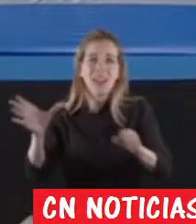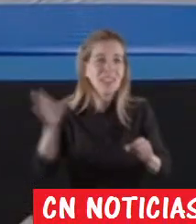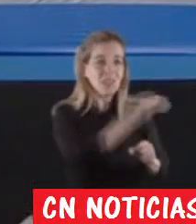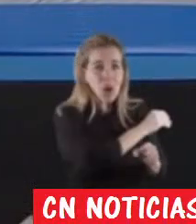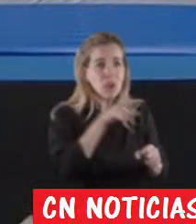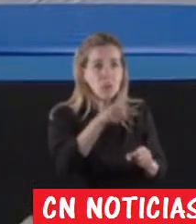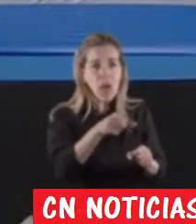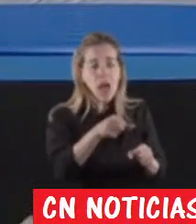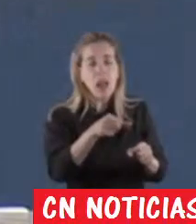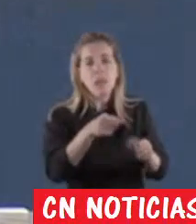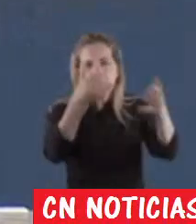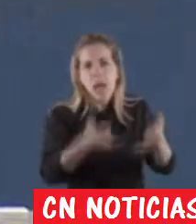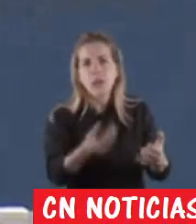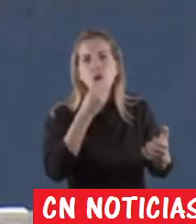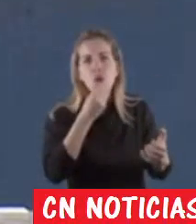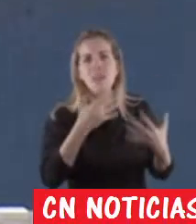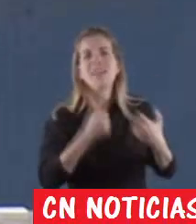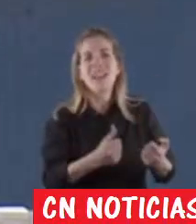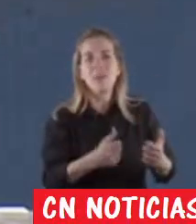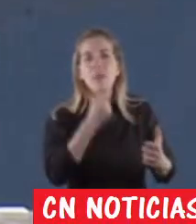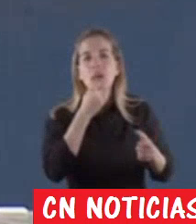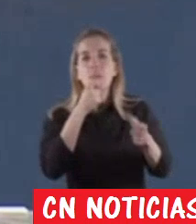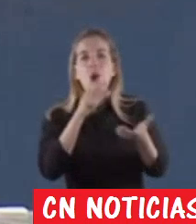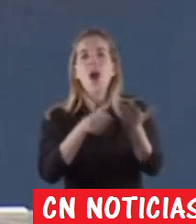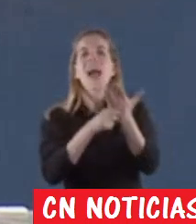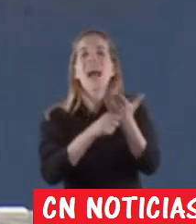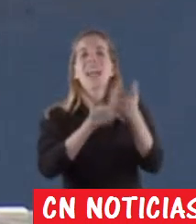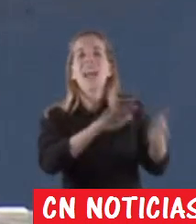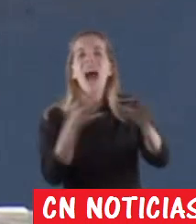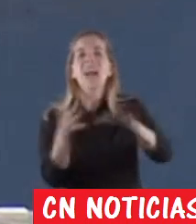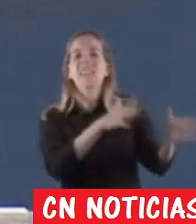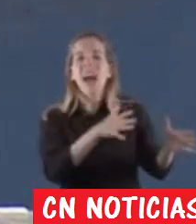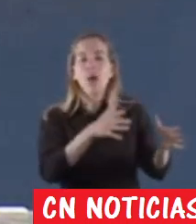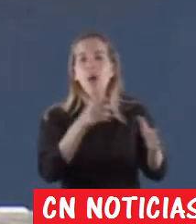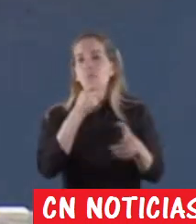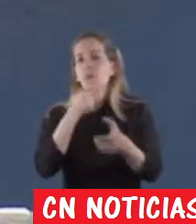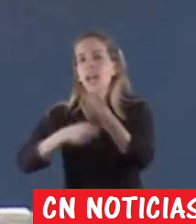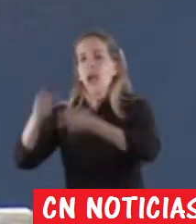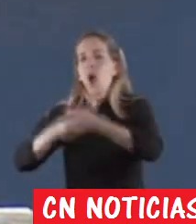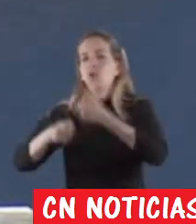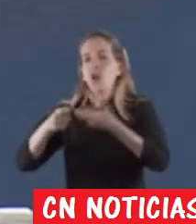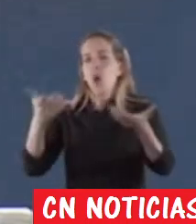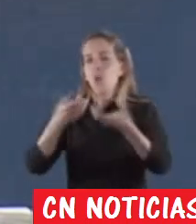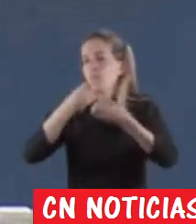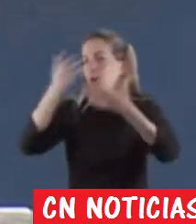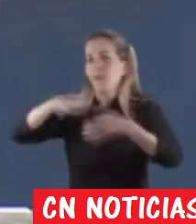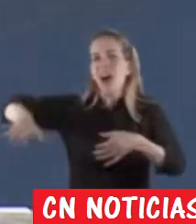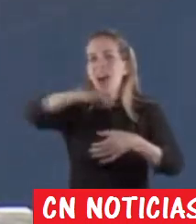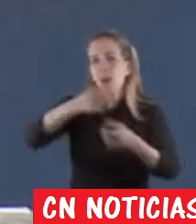ese alimento. Y les leo siempre ejemplo, el asado vale en el mercado común, en la carnicería de la esquina de tu